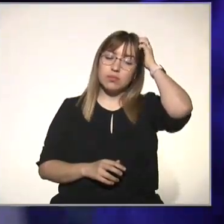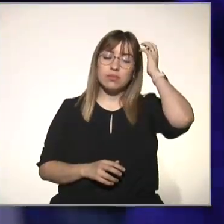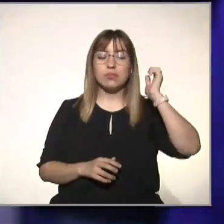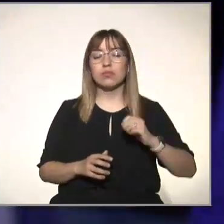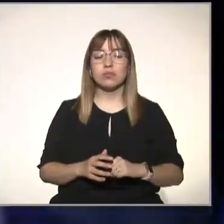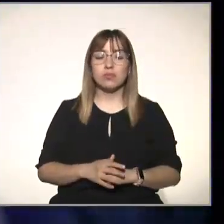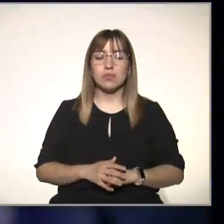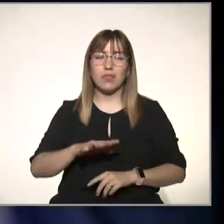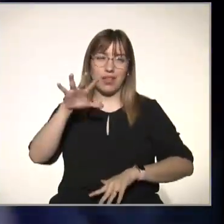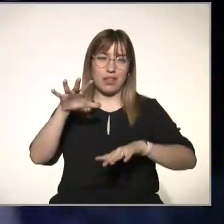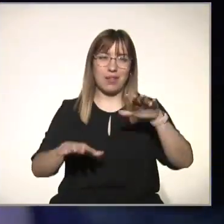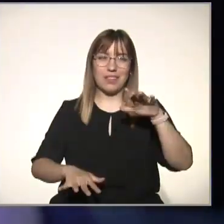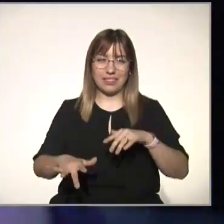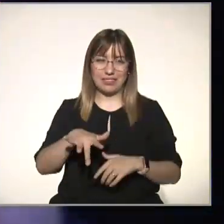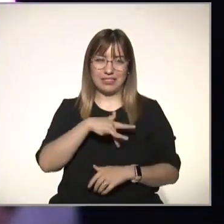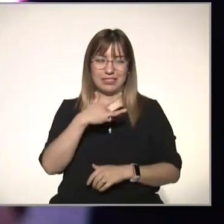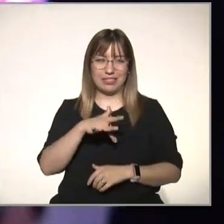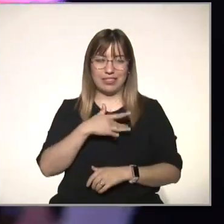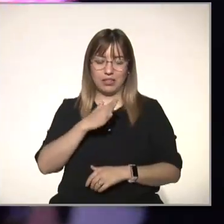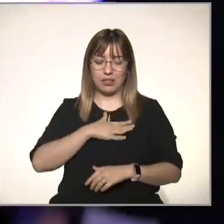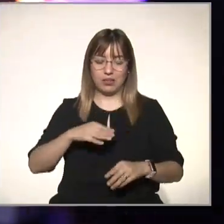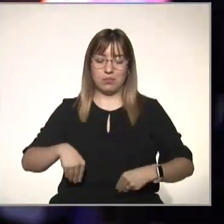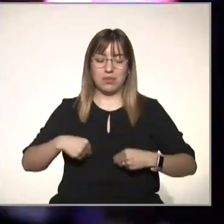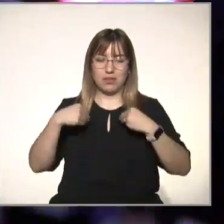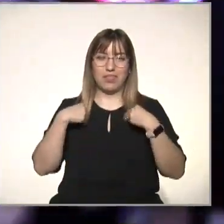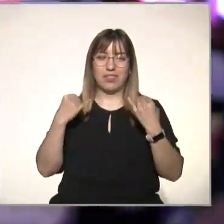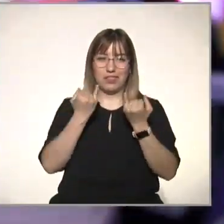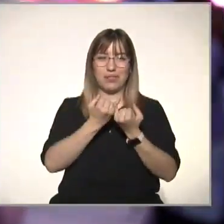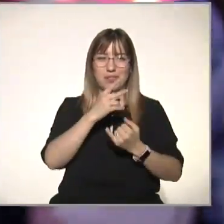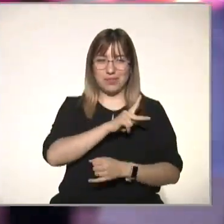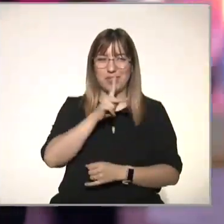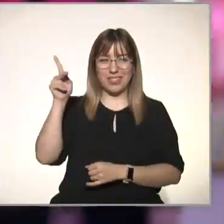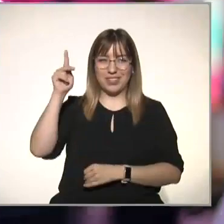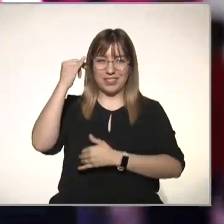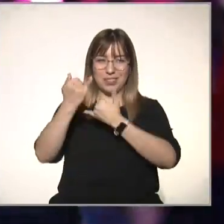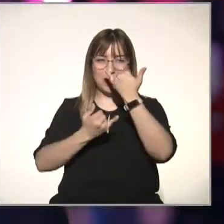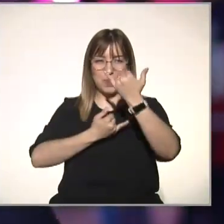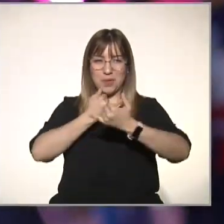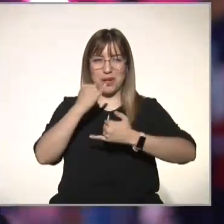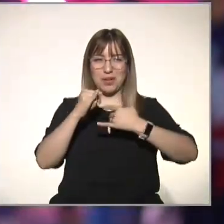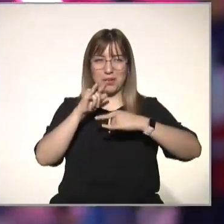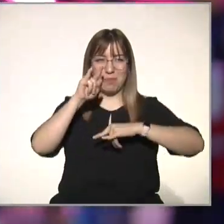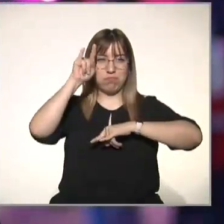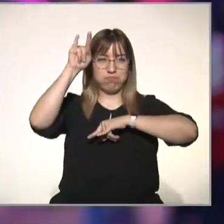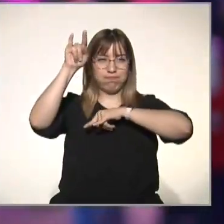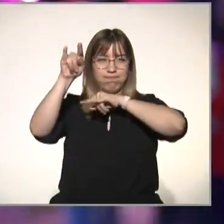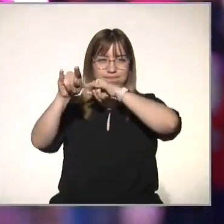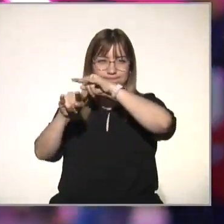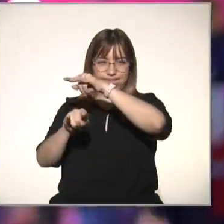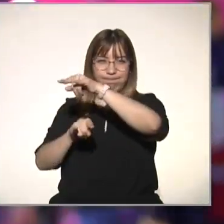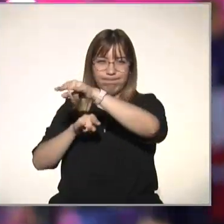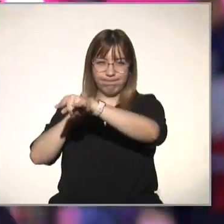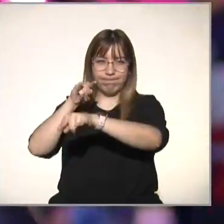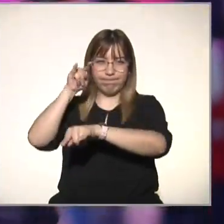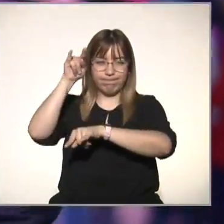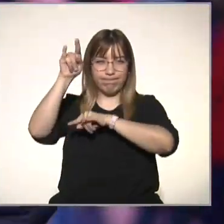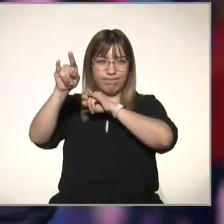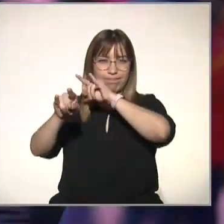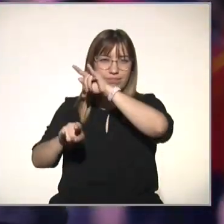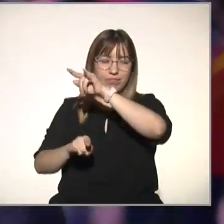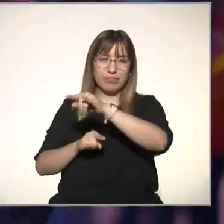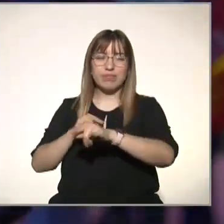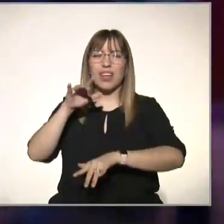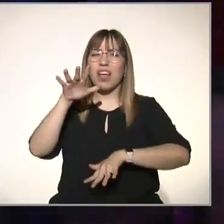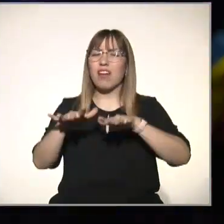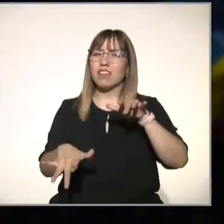la rueda de la fortuna. En ocasiones Mis ideas están